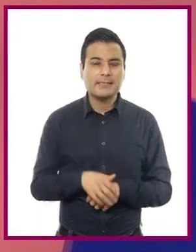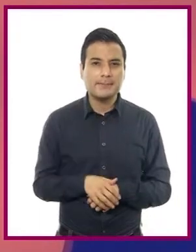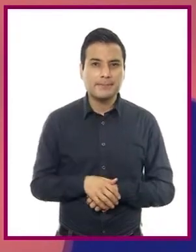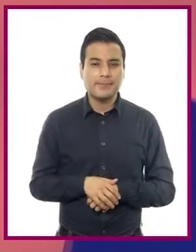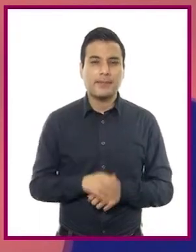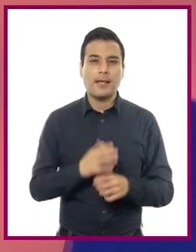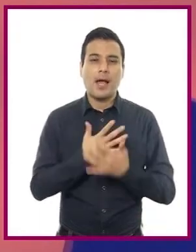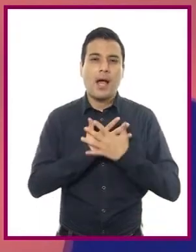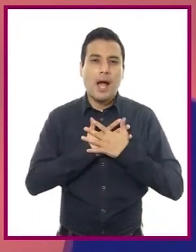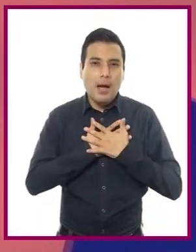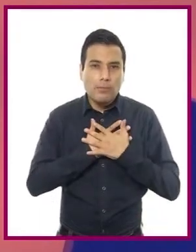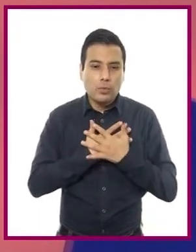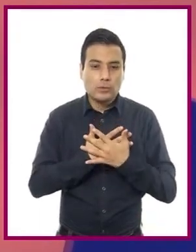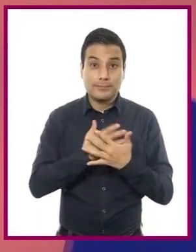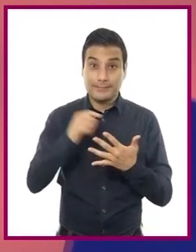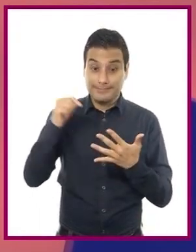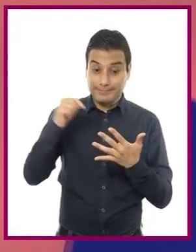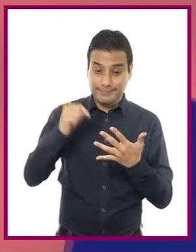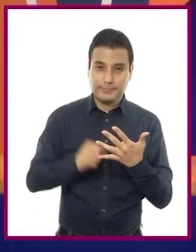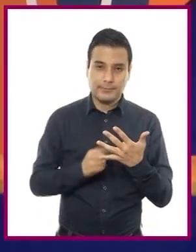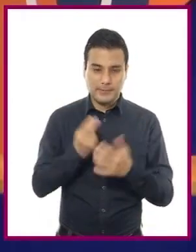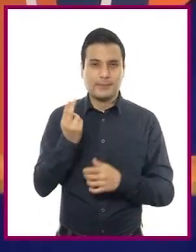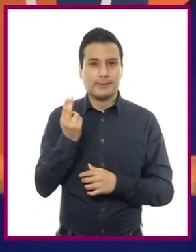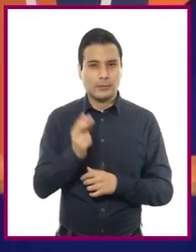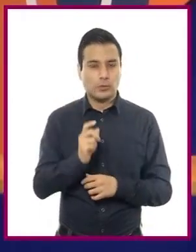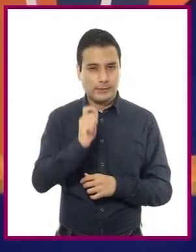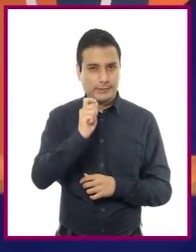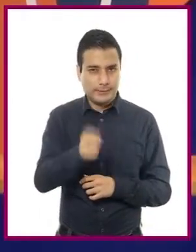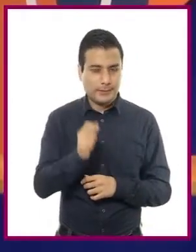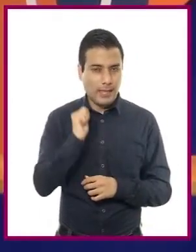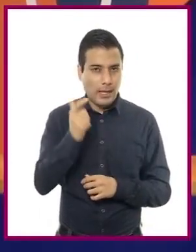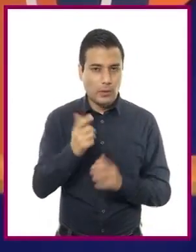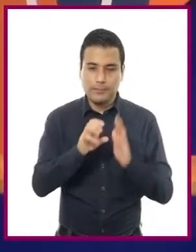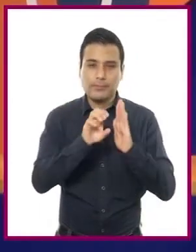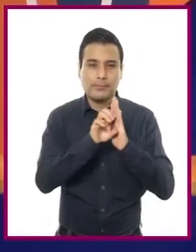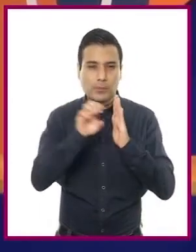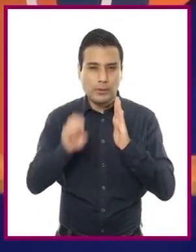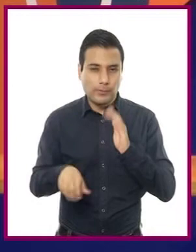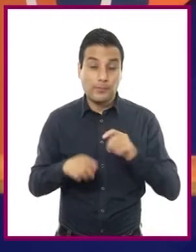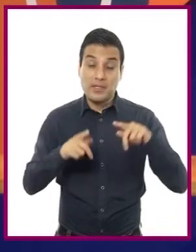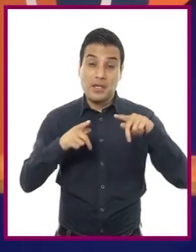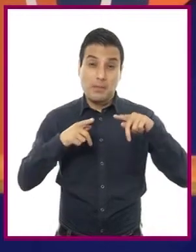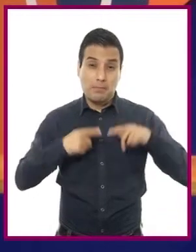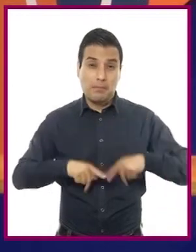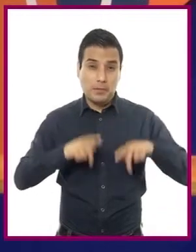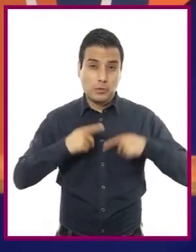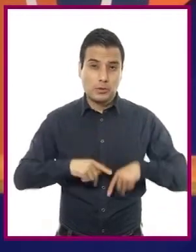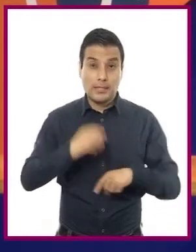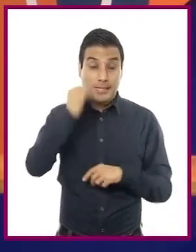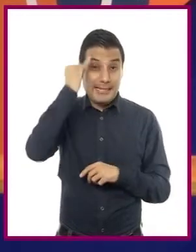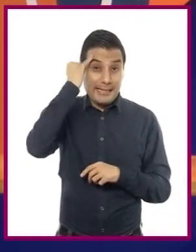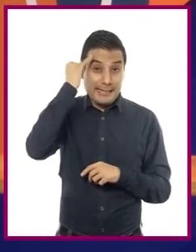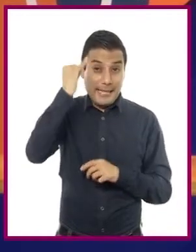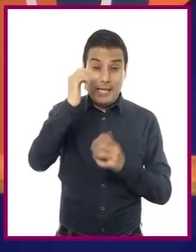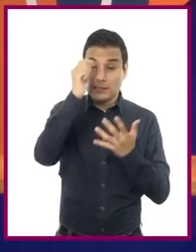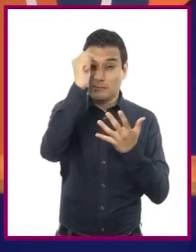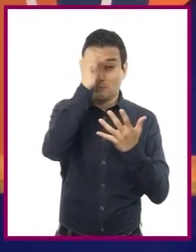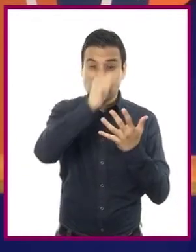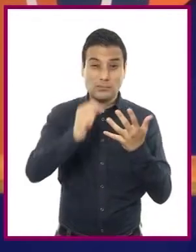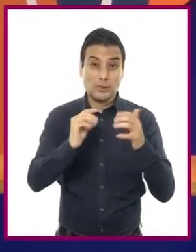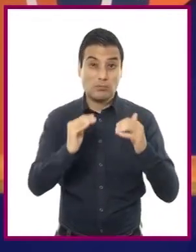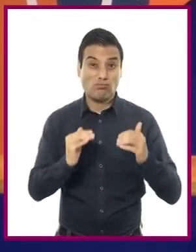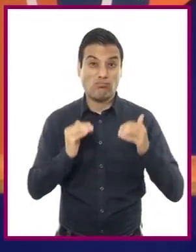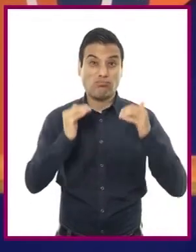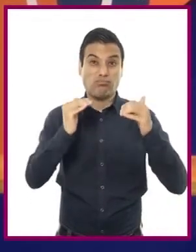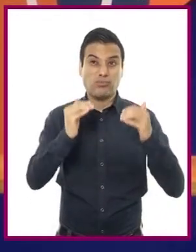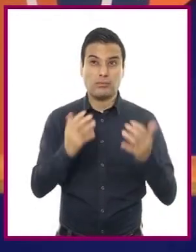como el amor, deben estar cargadas de significado. Si una persona cree en ciertos ideales nobles, no le